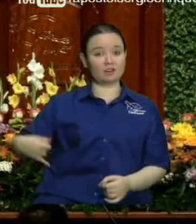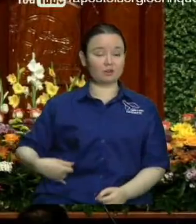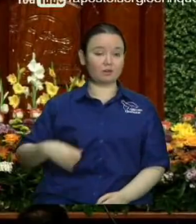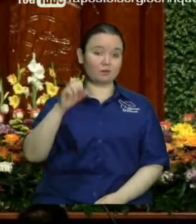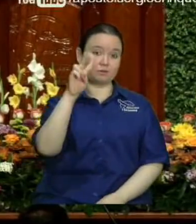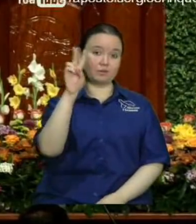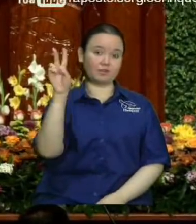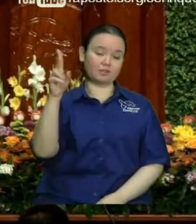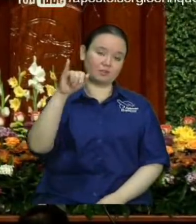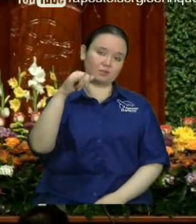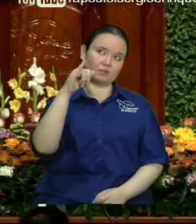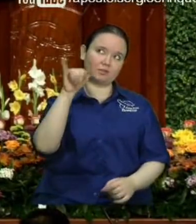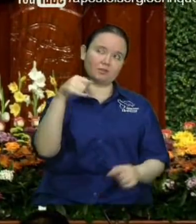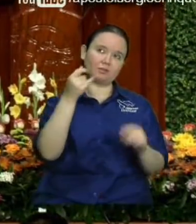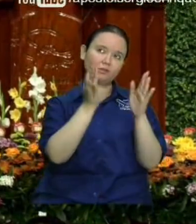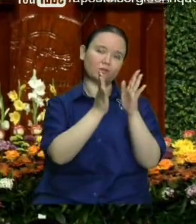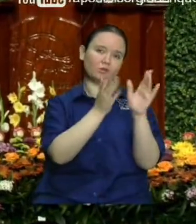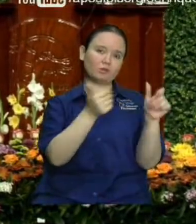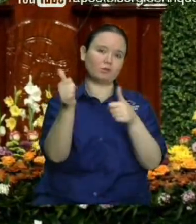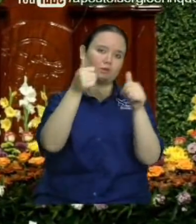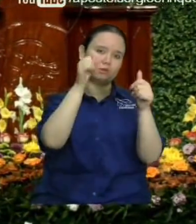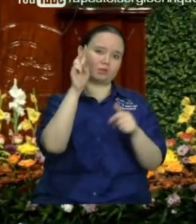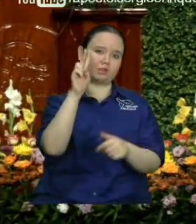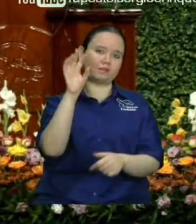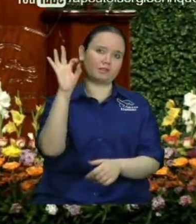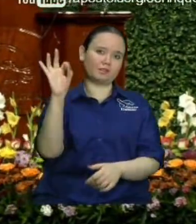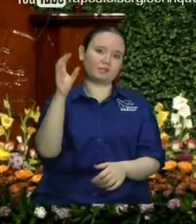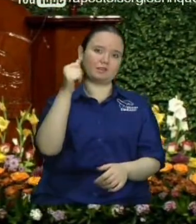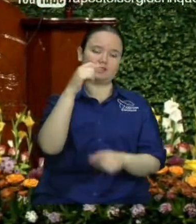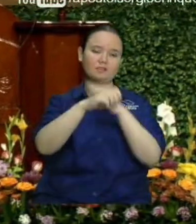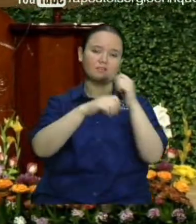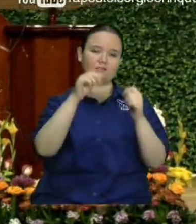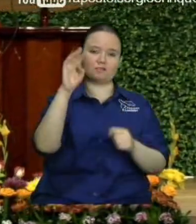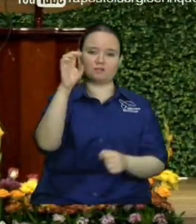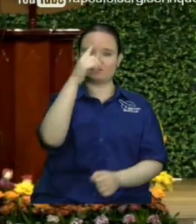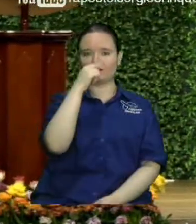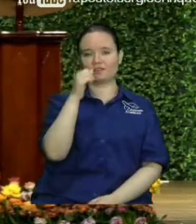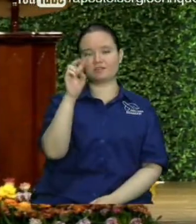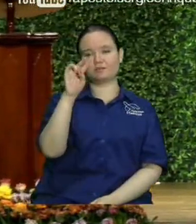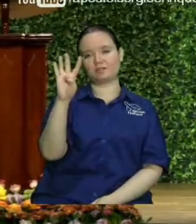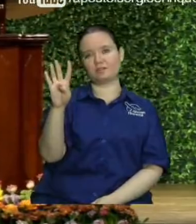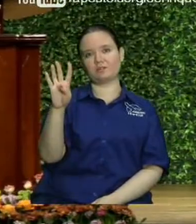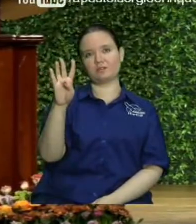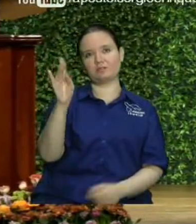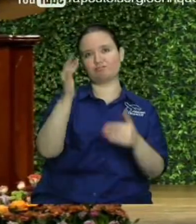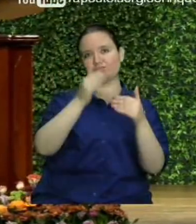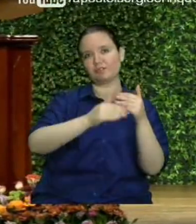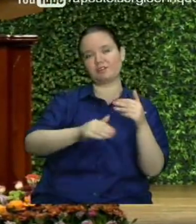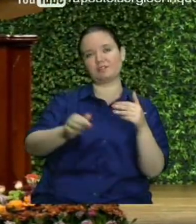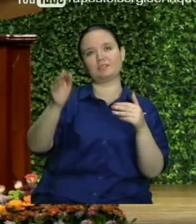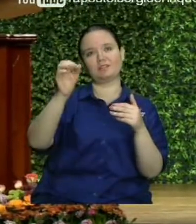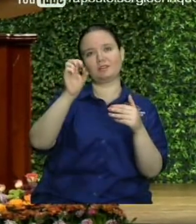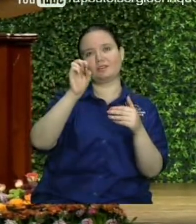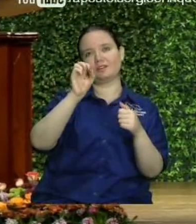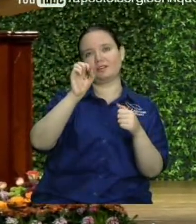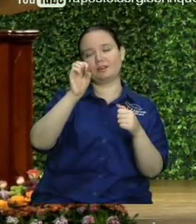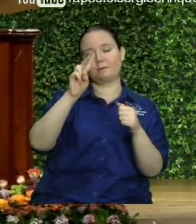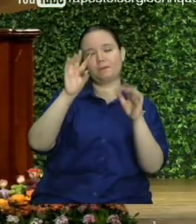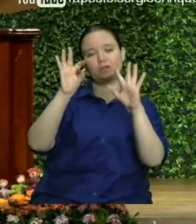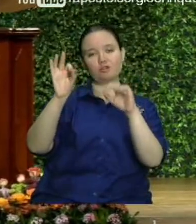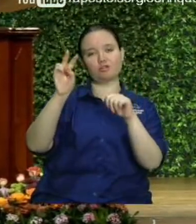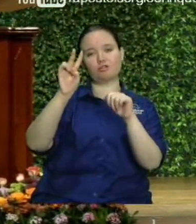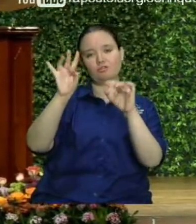Judá 23, Fares 24, Esdrón 25, Arán 26, Aminadab 27, Nazón